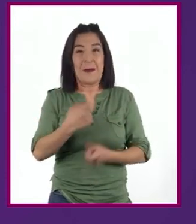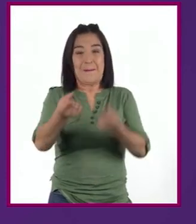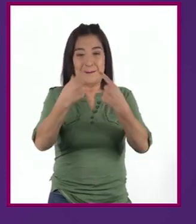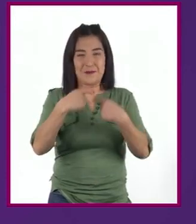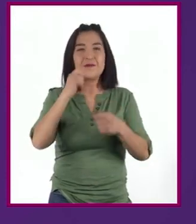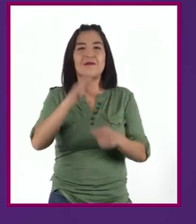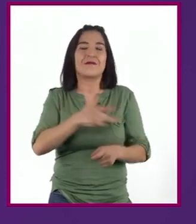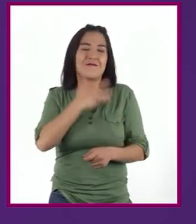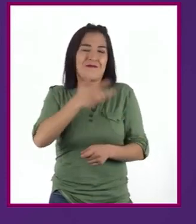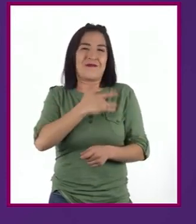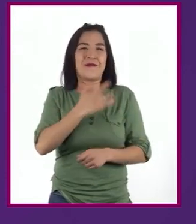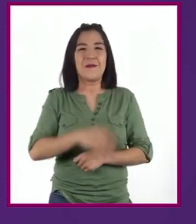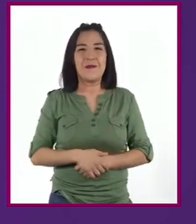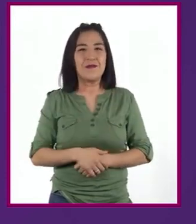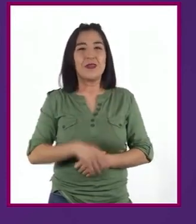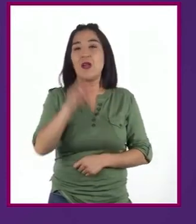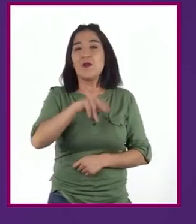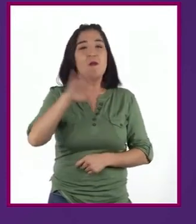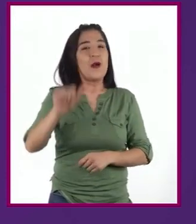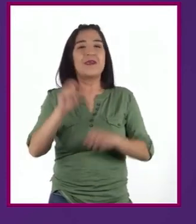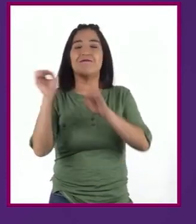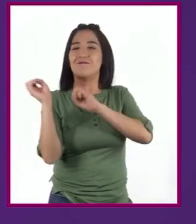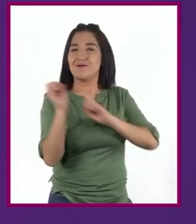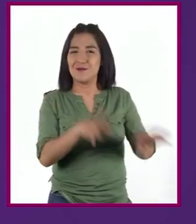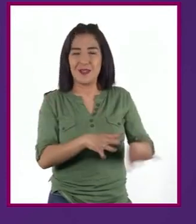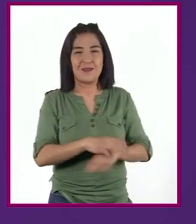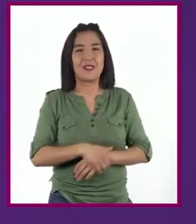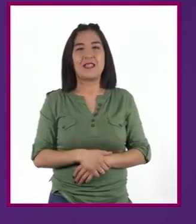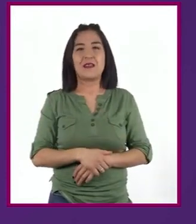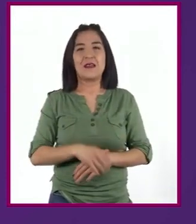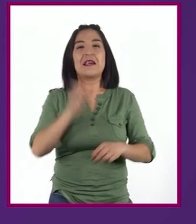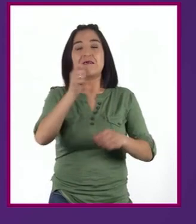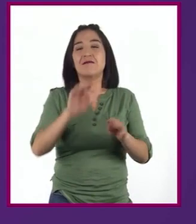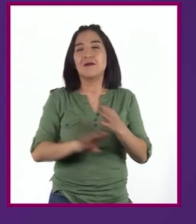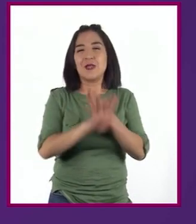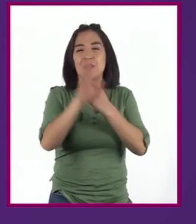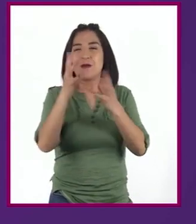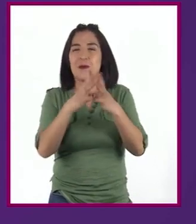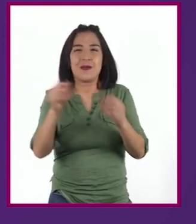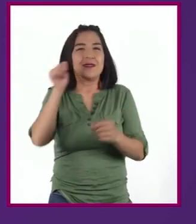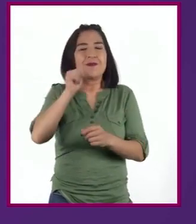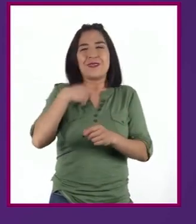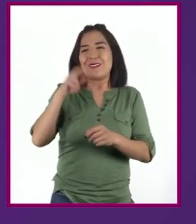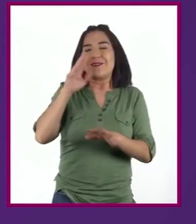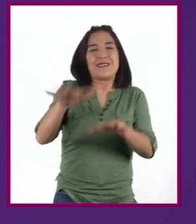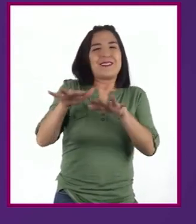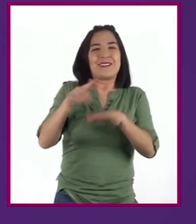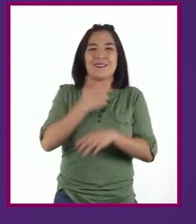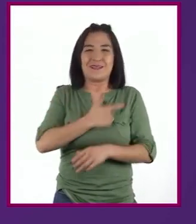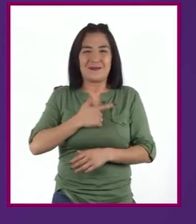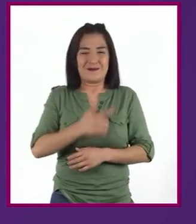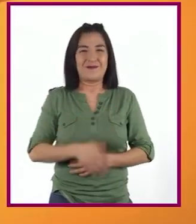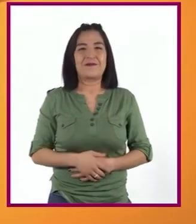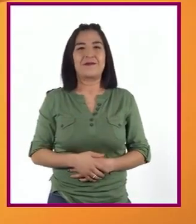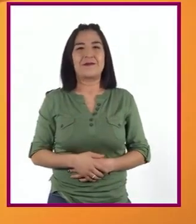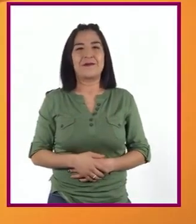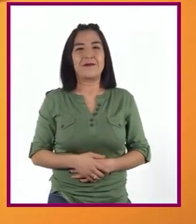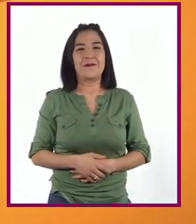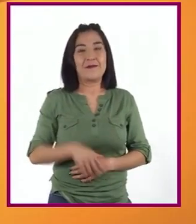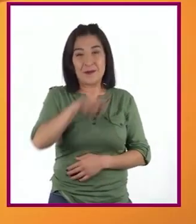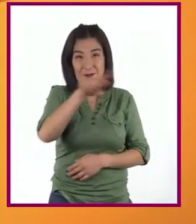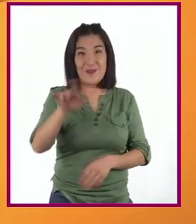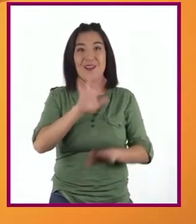misma moras. Nunca me abandonarás, sombra que siempre me asombras. Como pudieron